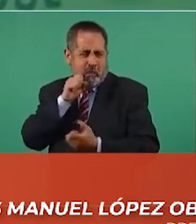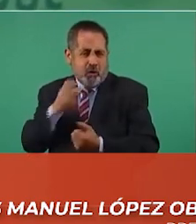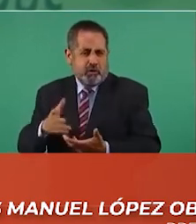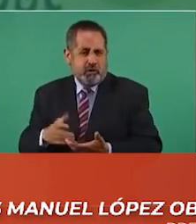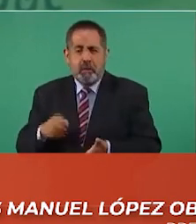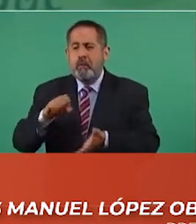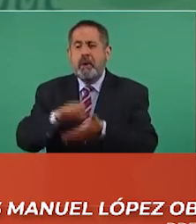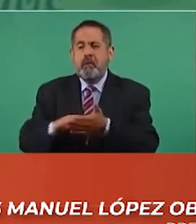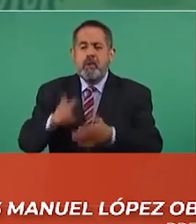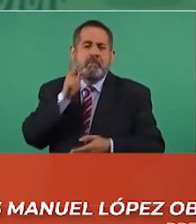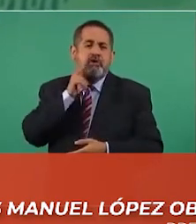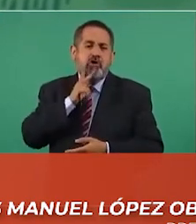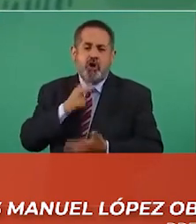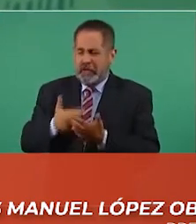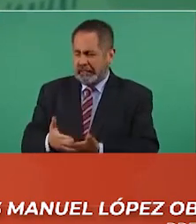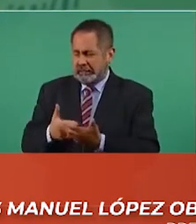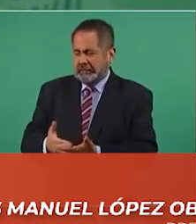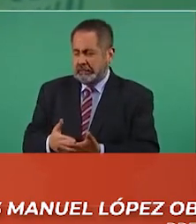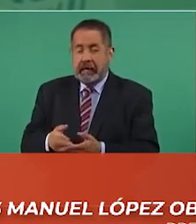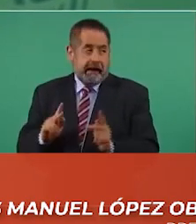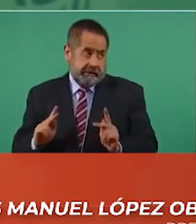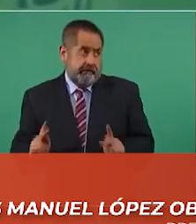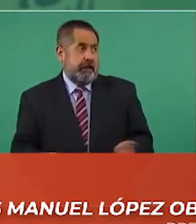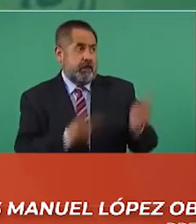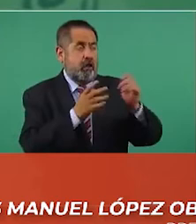y comprábamos gasolina.